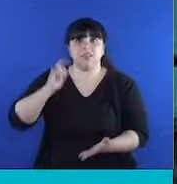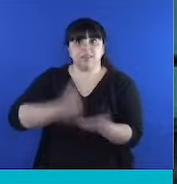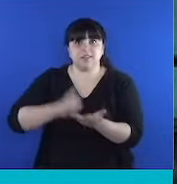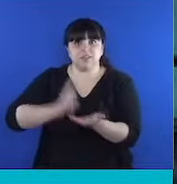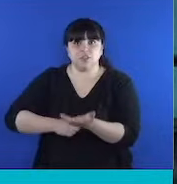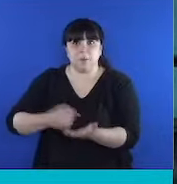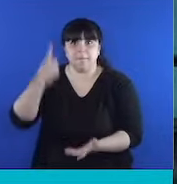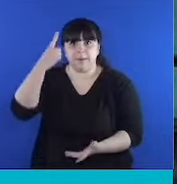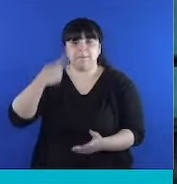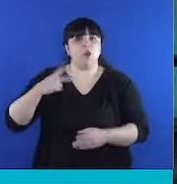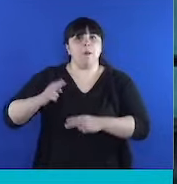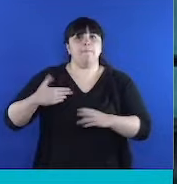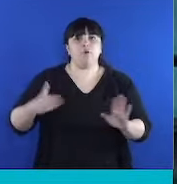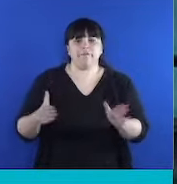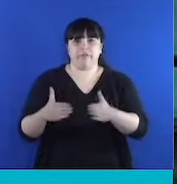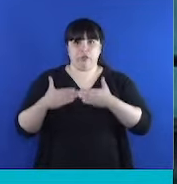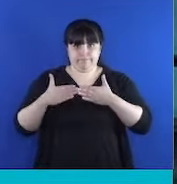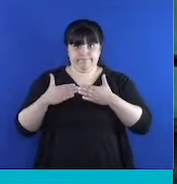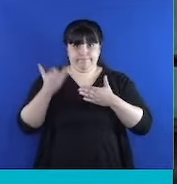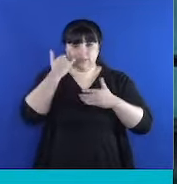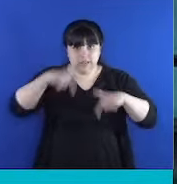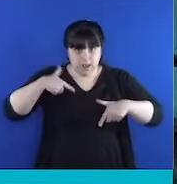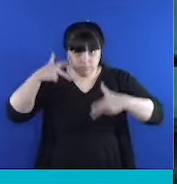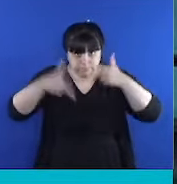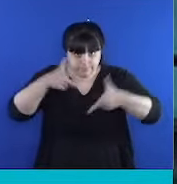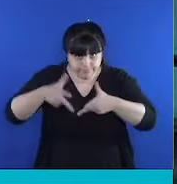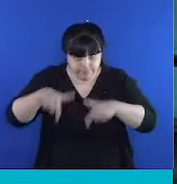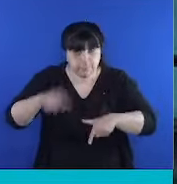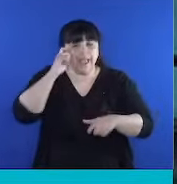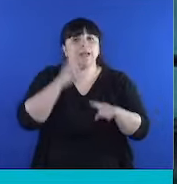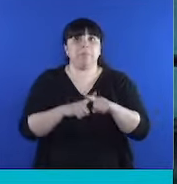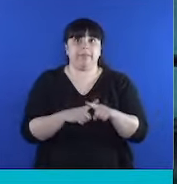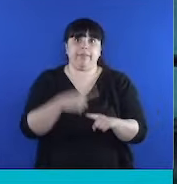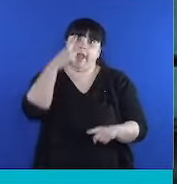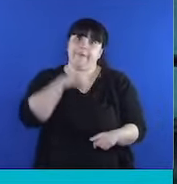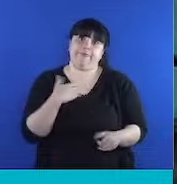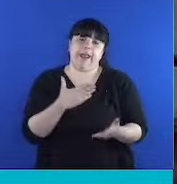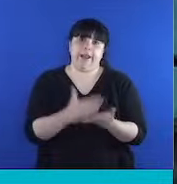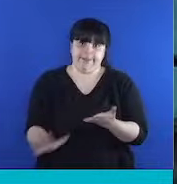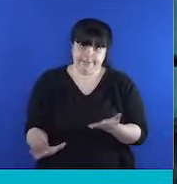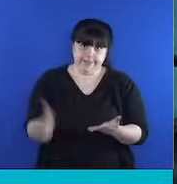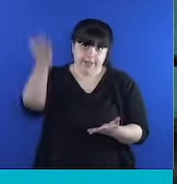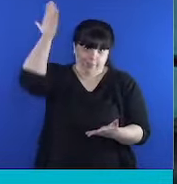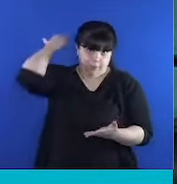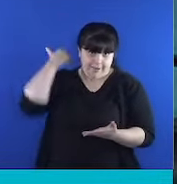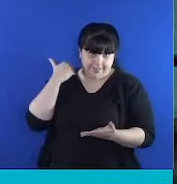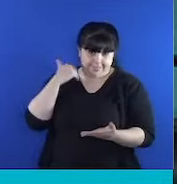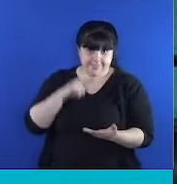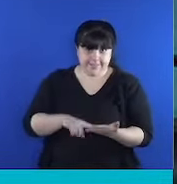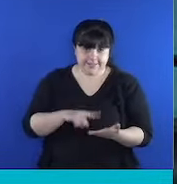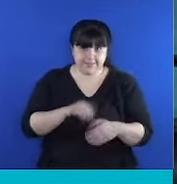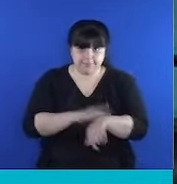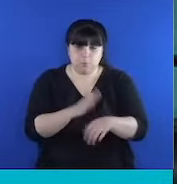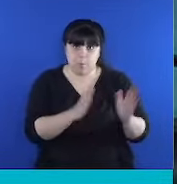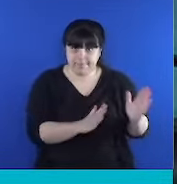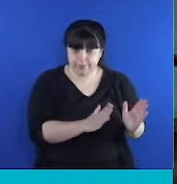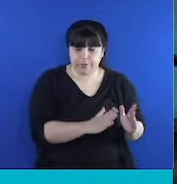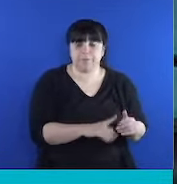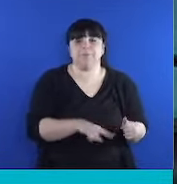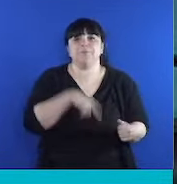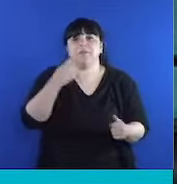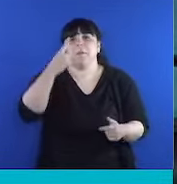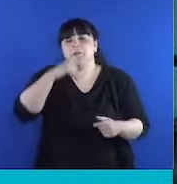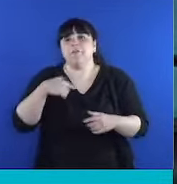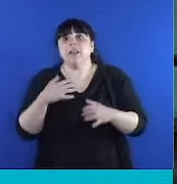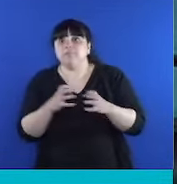una restricción, y aquí lo comentamos en la legislatura, en otro expediente que tampoco tuvo sobre tablas en su momento el aval del conjunto y después tuvo despacho